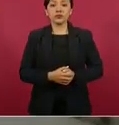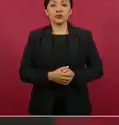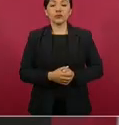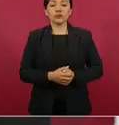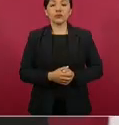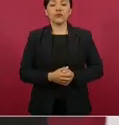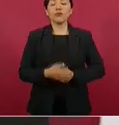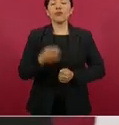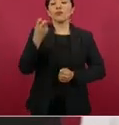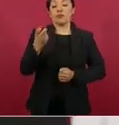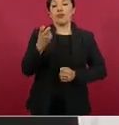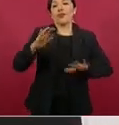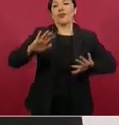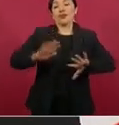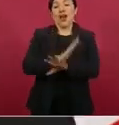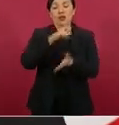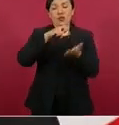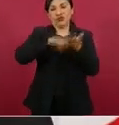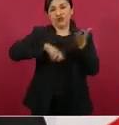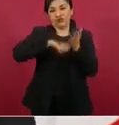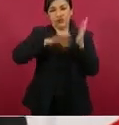reforma constitucional, lo mismo.